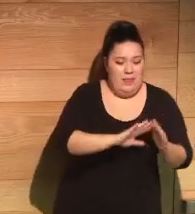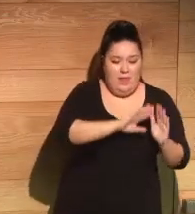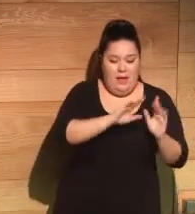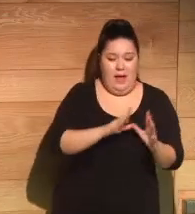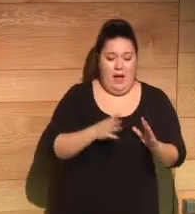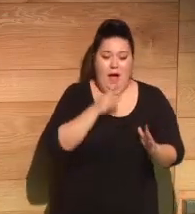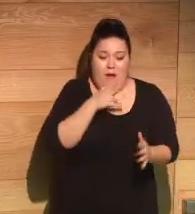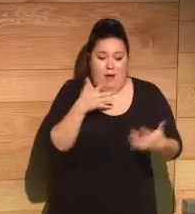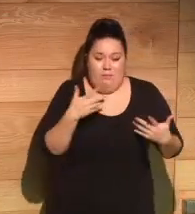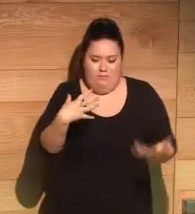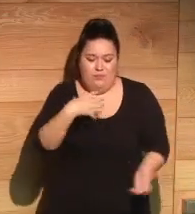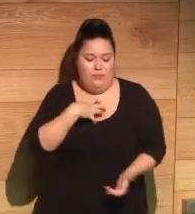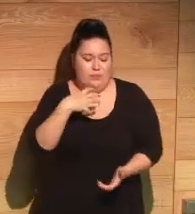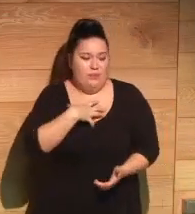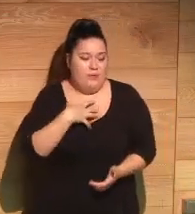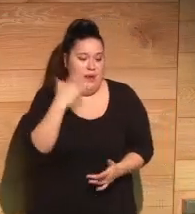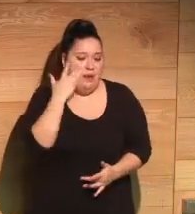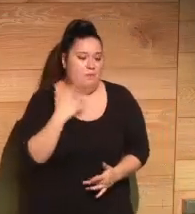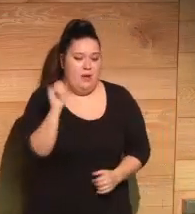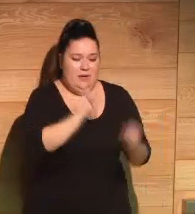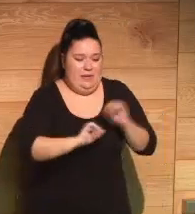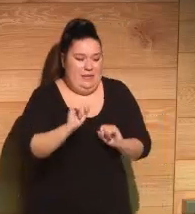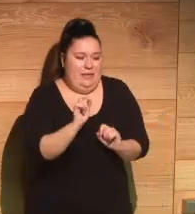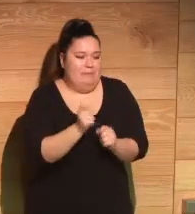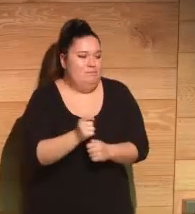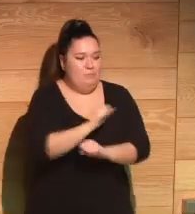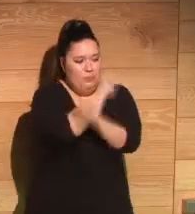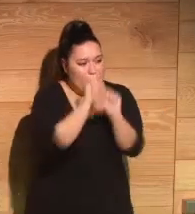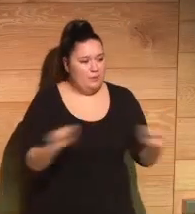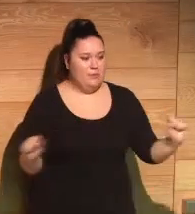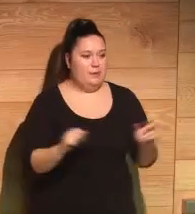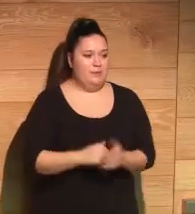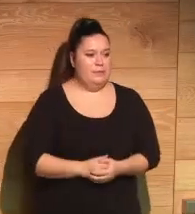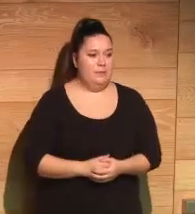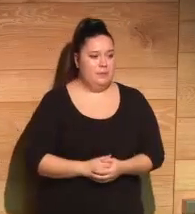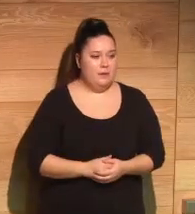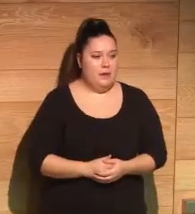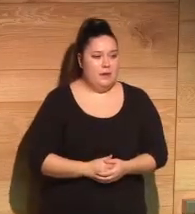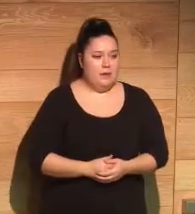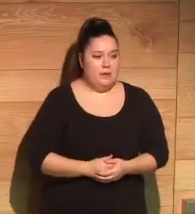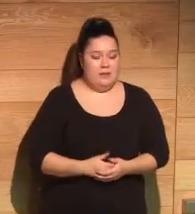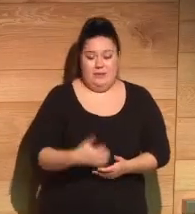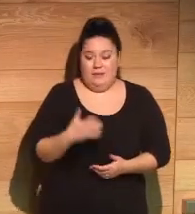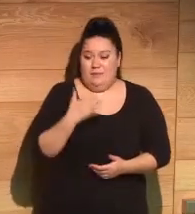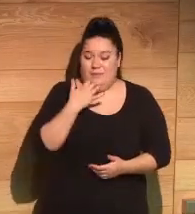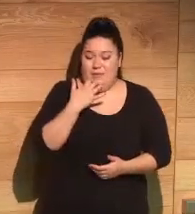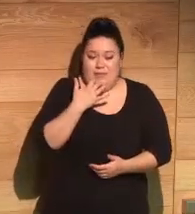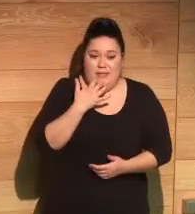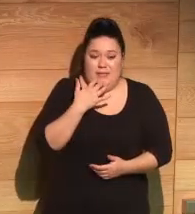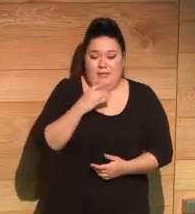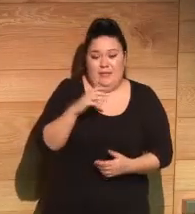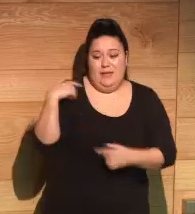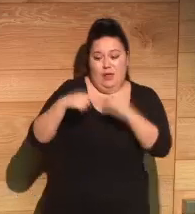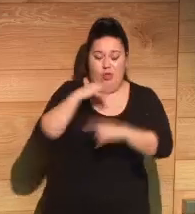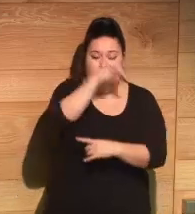tal manera que ya no se puede limpiar, ¿no? Y sí que creo que hubiera estado bien que estuvieran, y si no están, pues que debemos